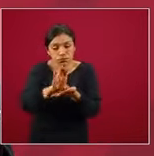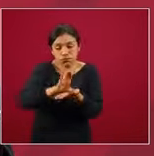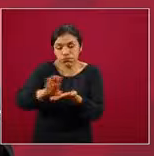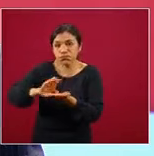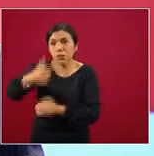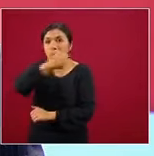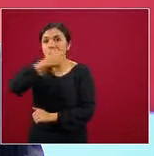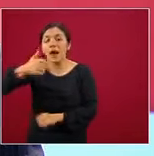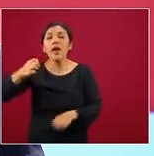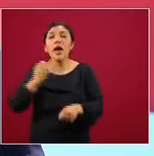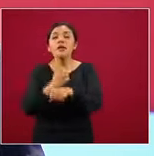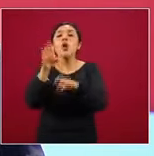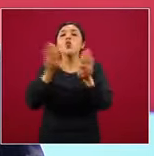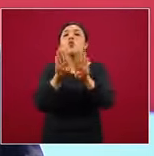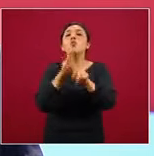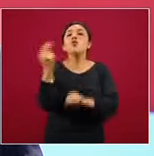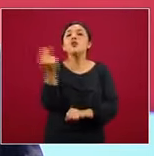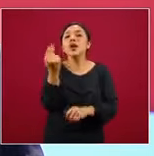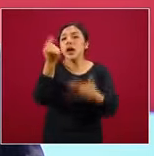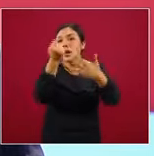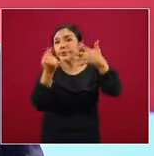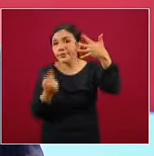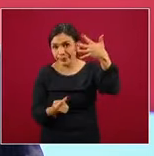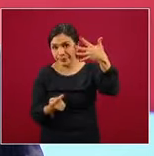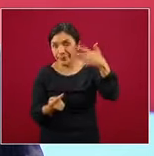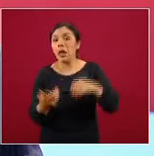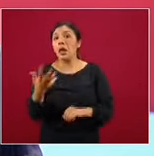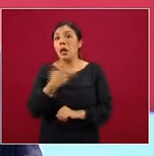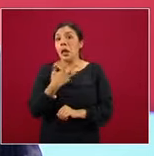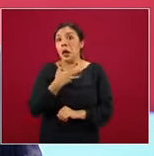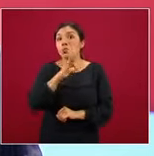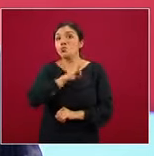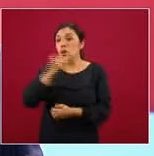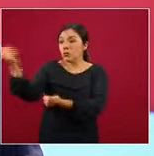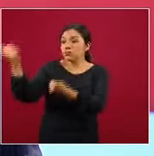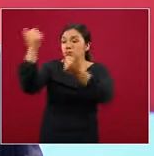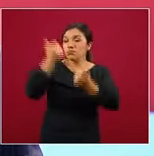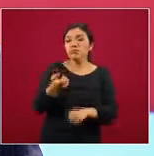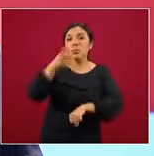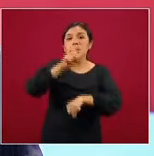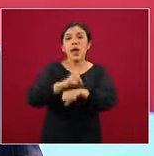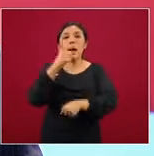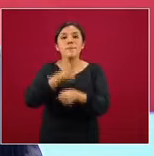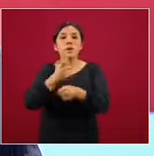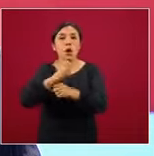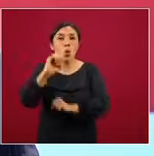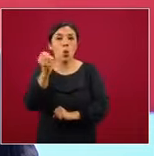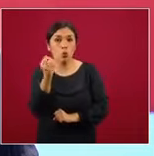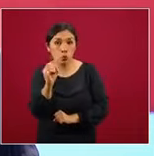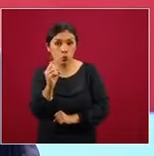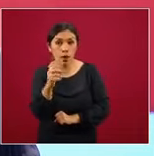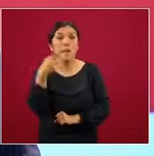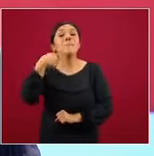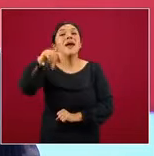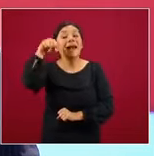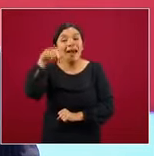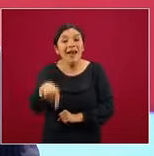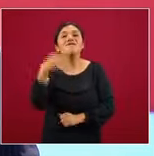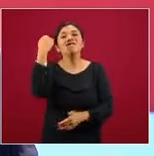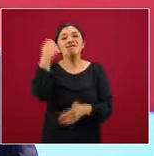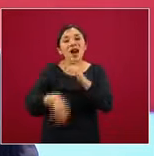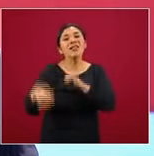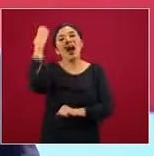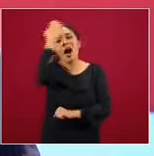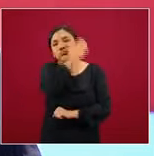estado de acuerdo a su necesidad. Y tenemos la oferta de que llegue el 1 de octubre, pero de ahí tiene que pasar a la